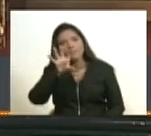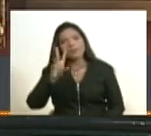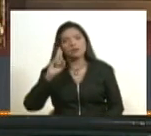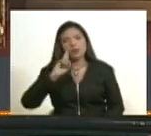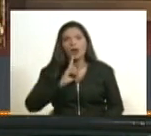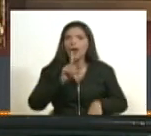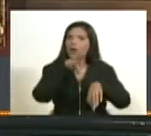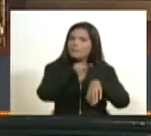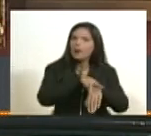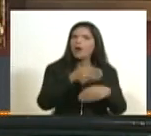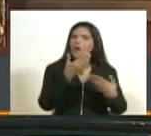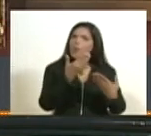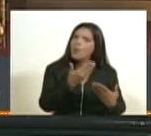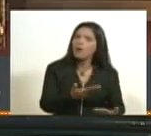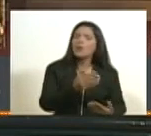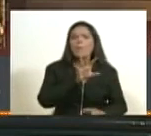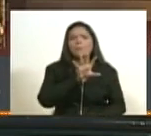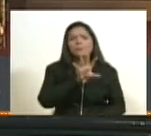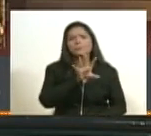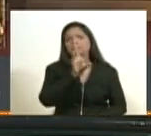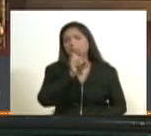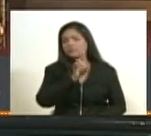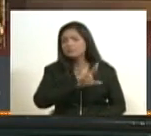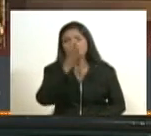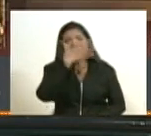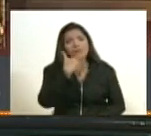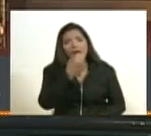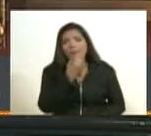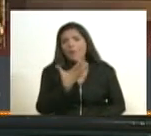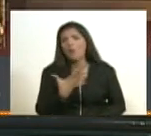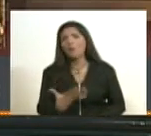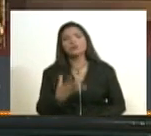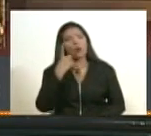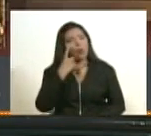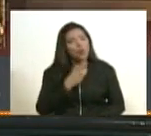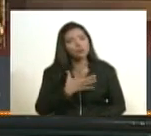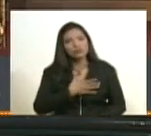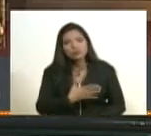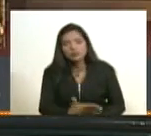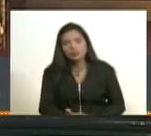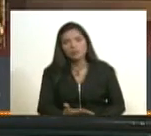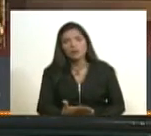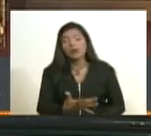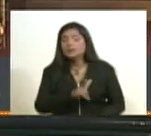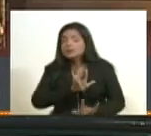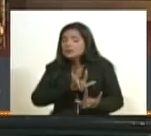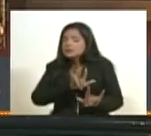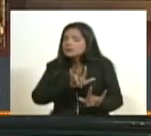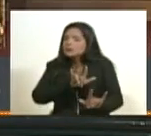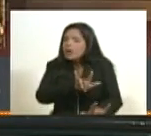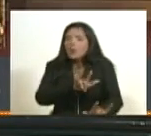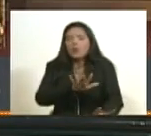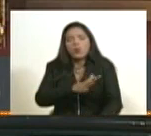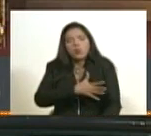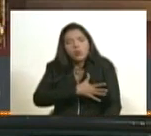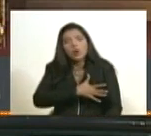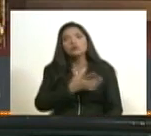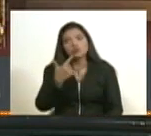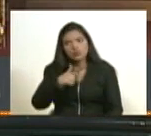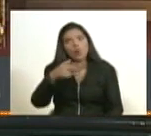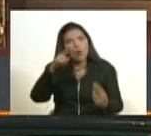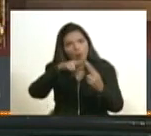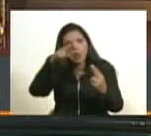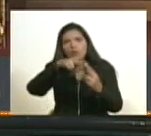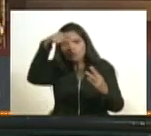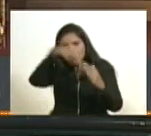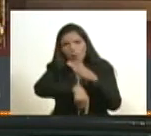Paraguay es una nación, una república tan hermosa, de tantas tradiciones patrióticas, que amamos tanto. Yo conozco